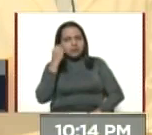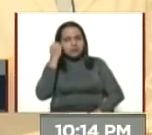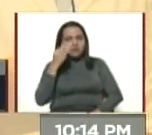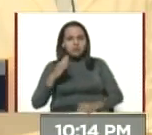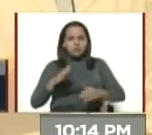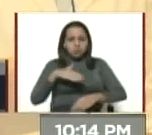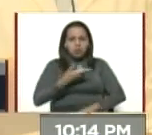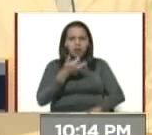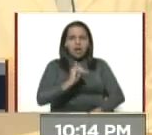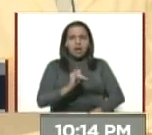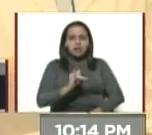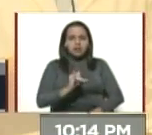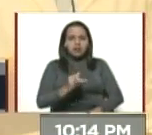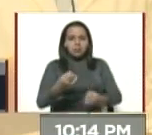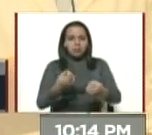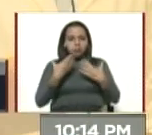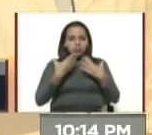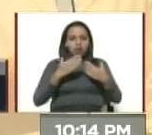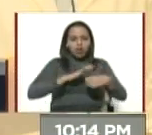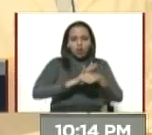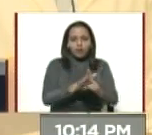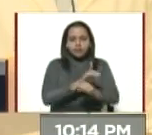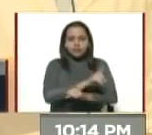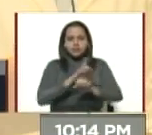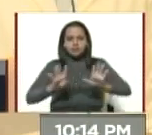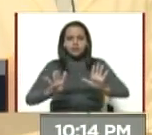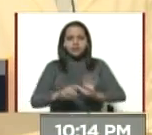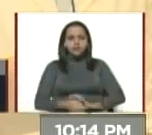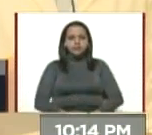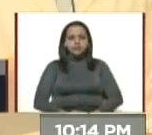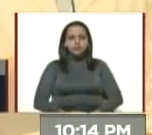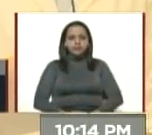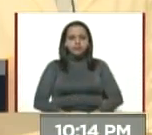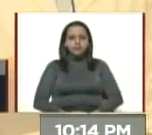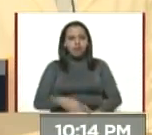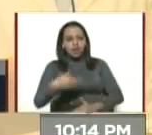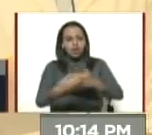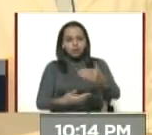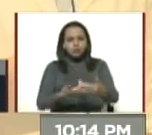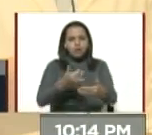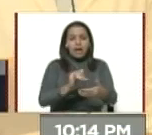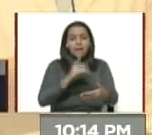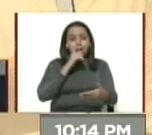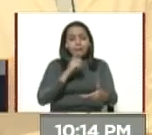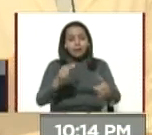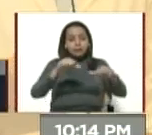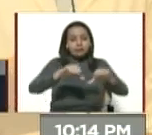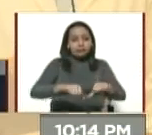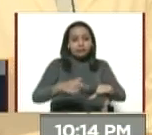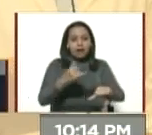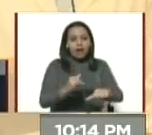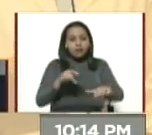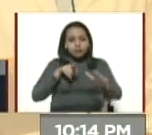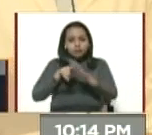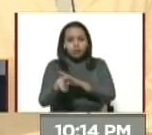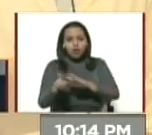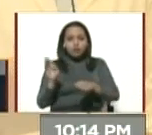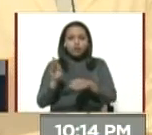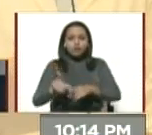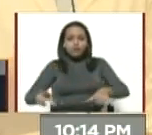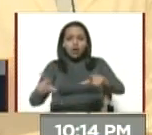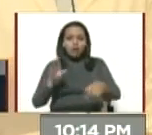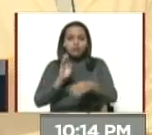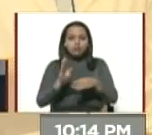de que podía tener una infección por COVID-19. La evolución fue mala, lo que requirió el ingreso a la unidad de